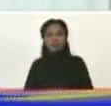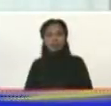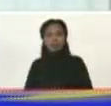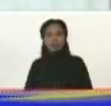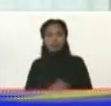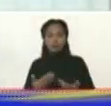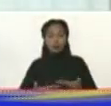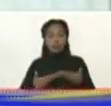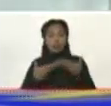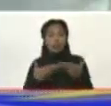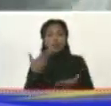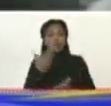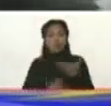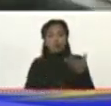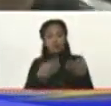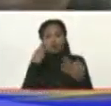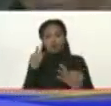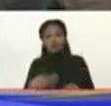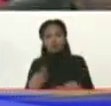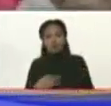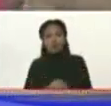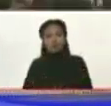Le voy a hacer entrega entonces de adelante, la... Ven.